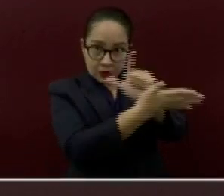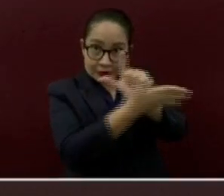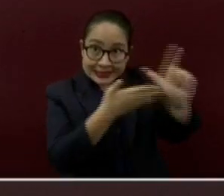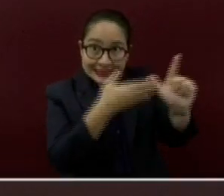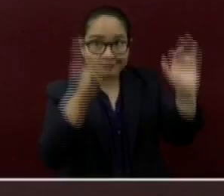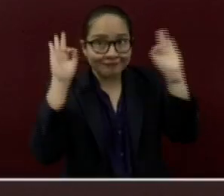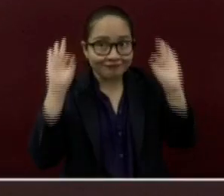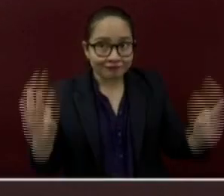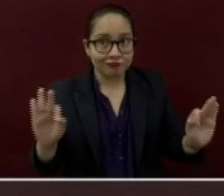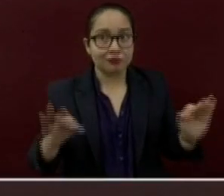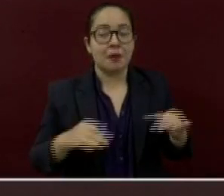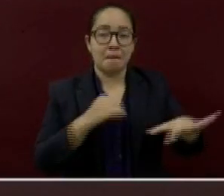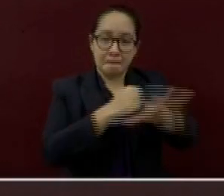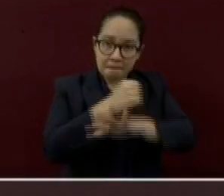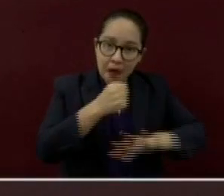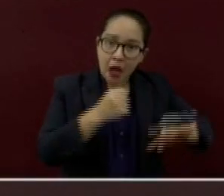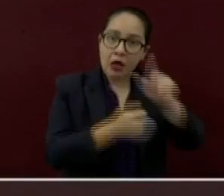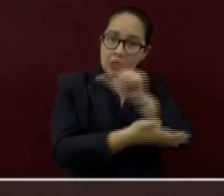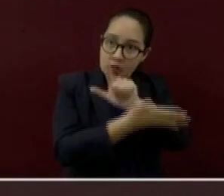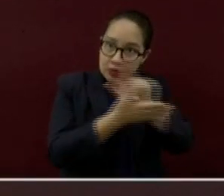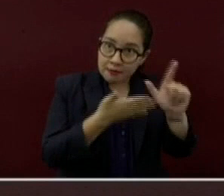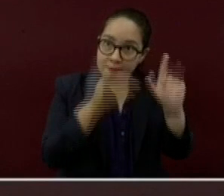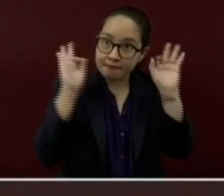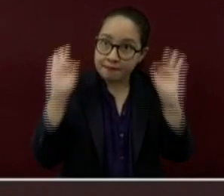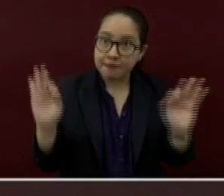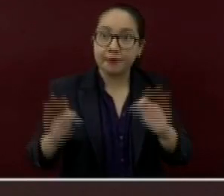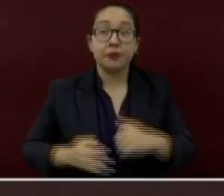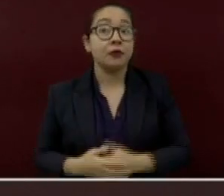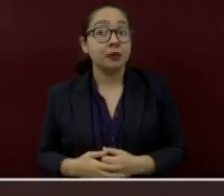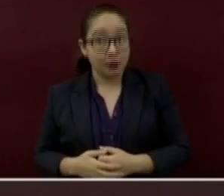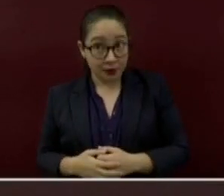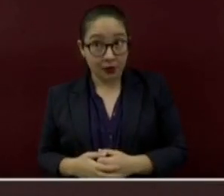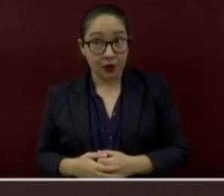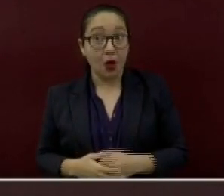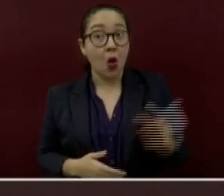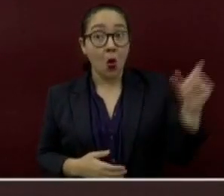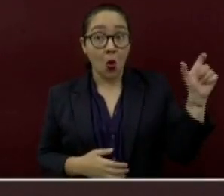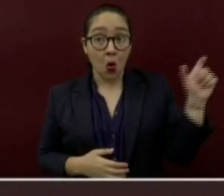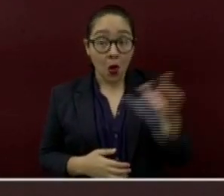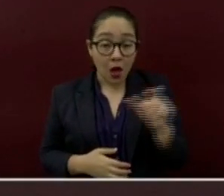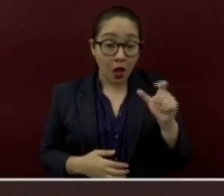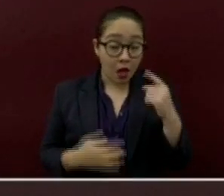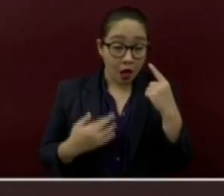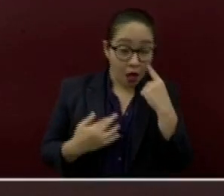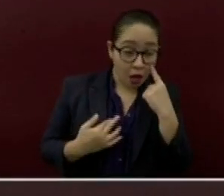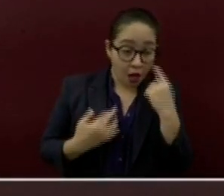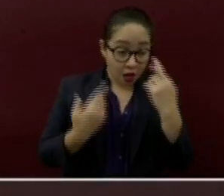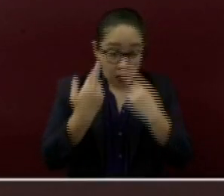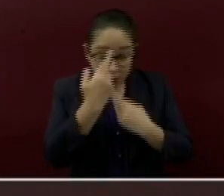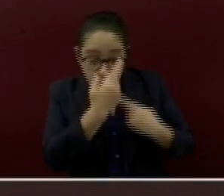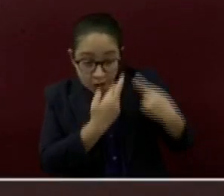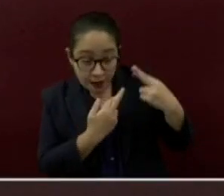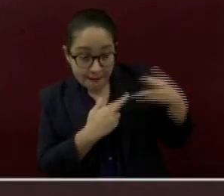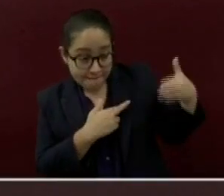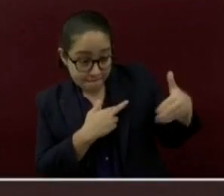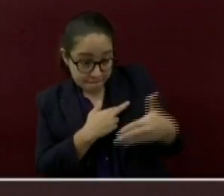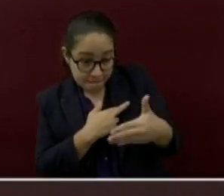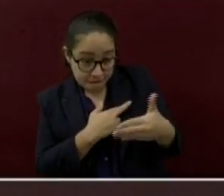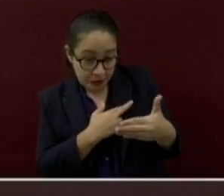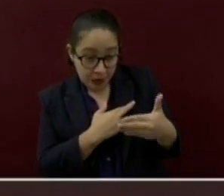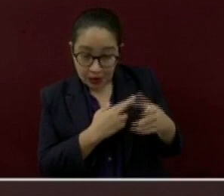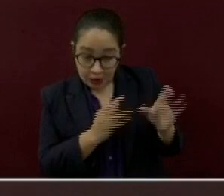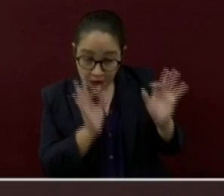condiciones básicas de higiene en punto de venta revise que el pescado esté fresco